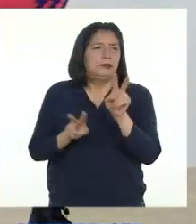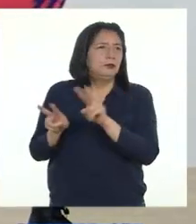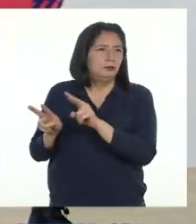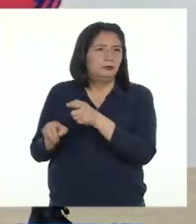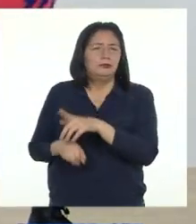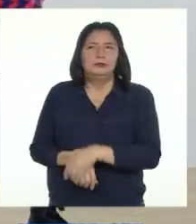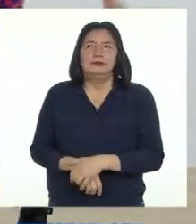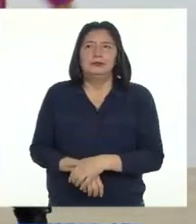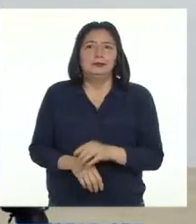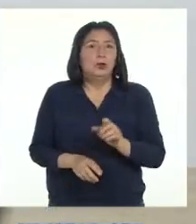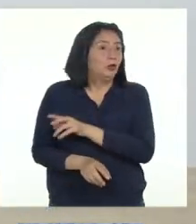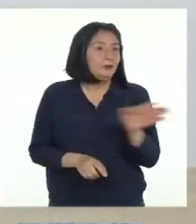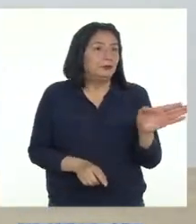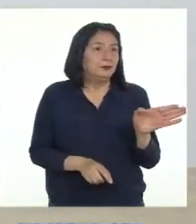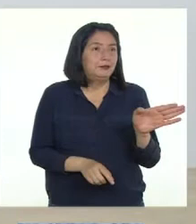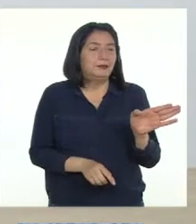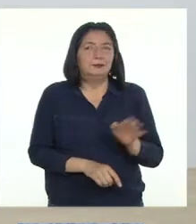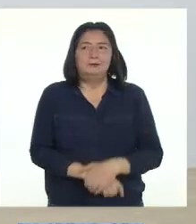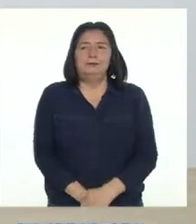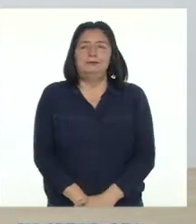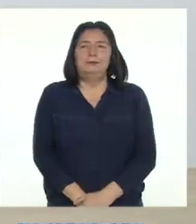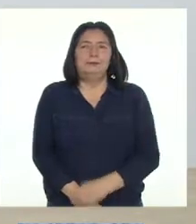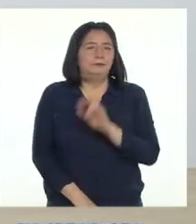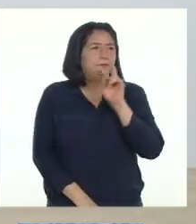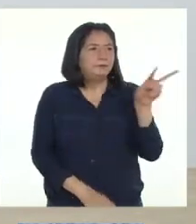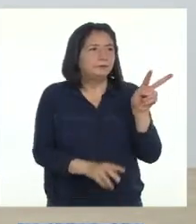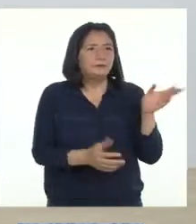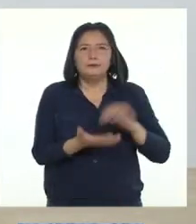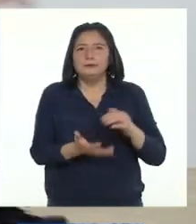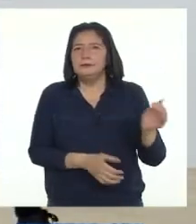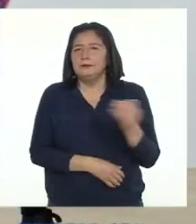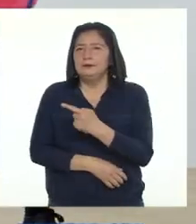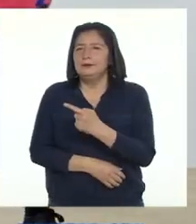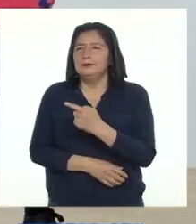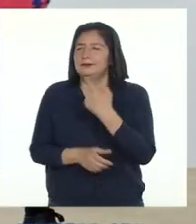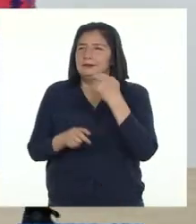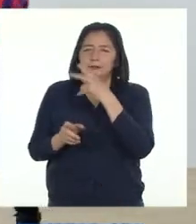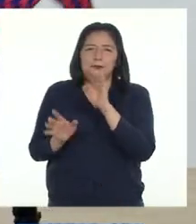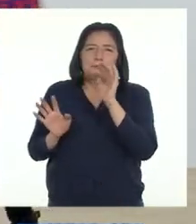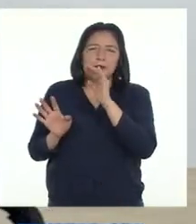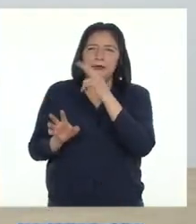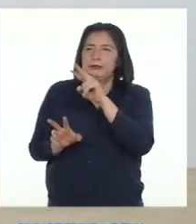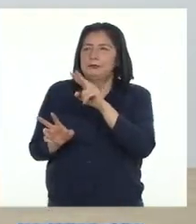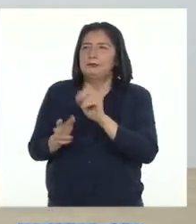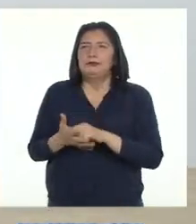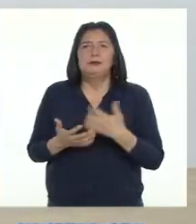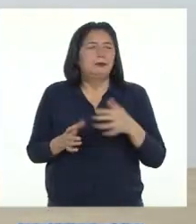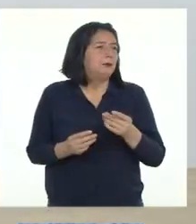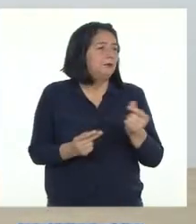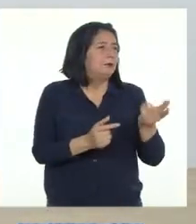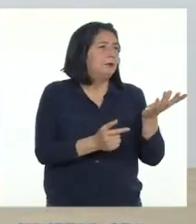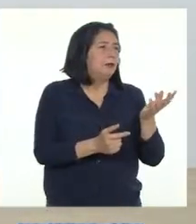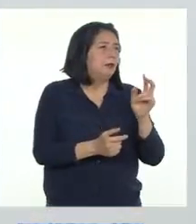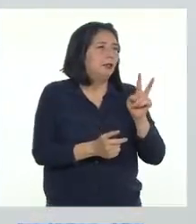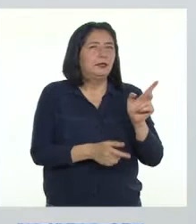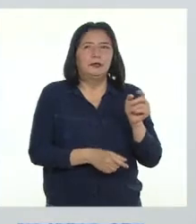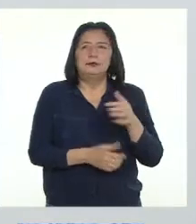miro. Así otra vez. Y miro. Una vez más. Eso. Miro, miro, miro, miro. ¡Va!